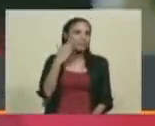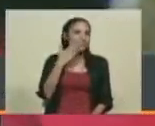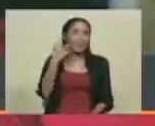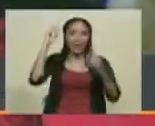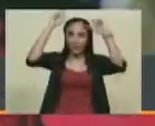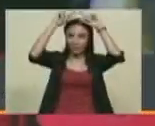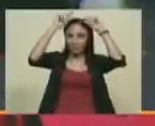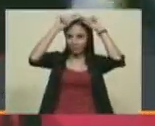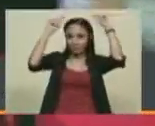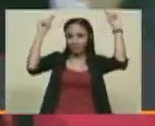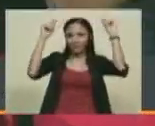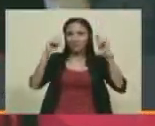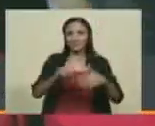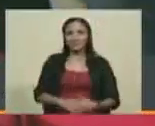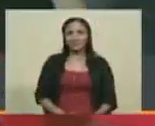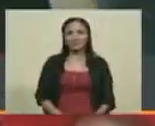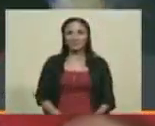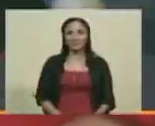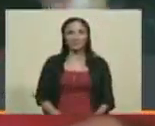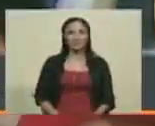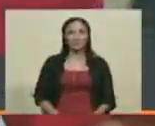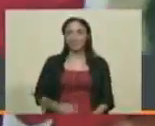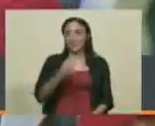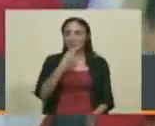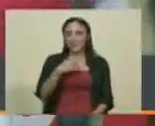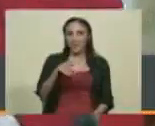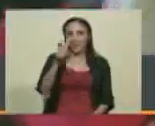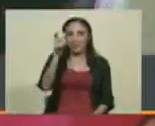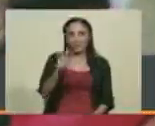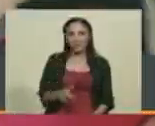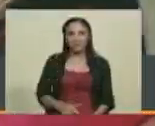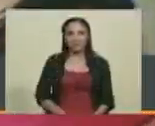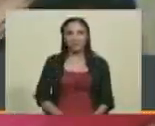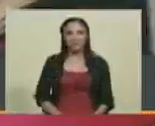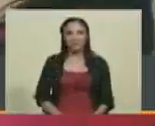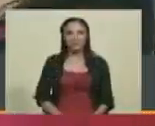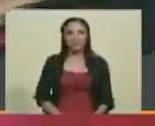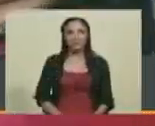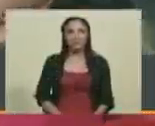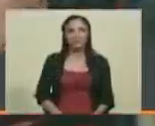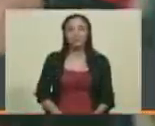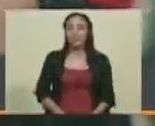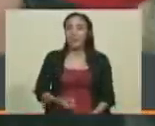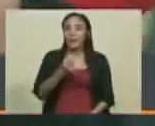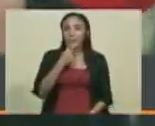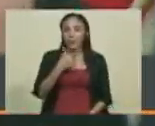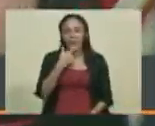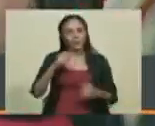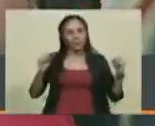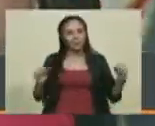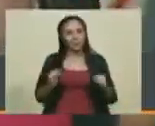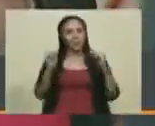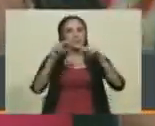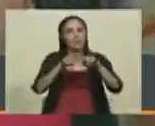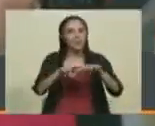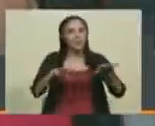¿no? Qué belleza, mira la mirada de esa niña. Qué bonita. Que vivan los niños